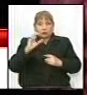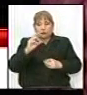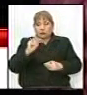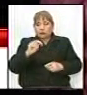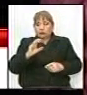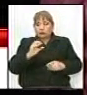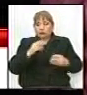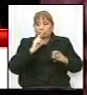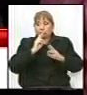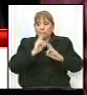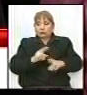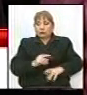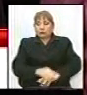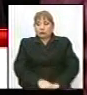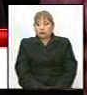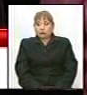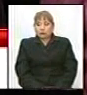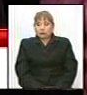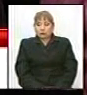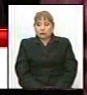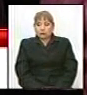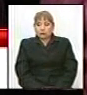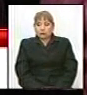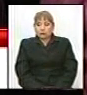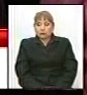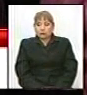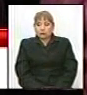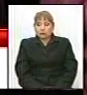con resultados.